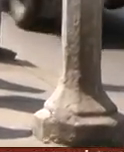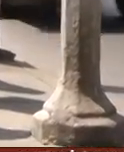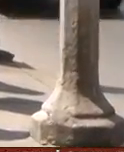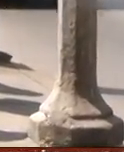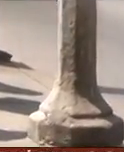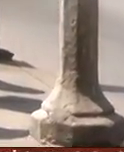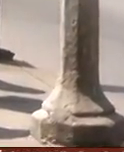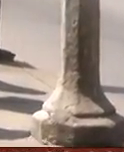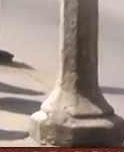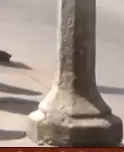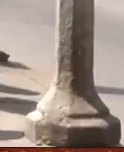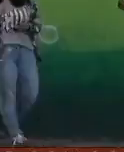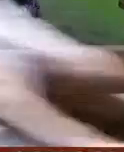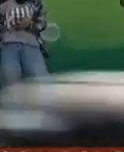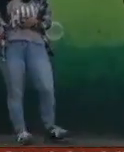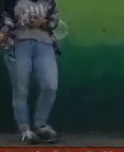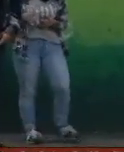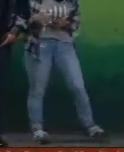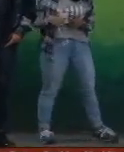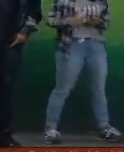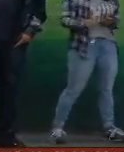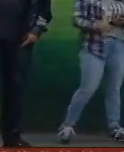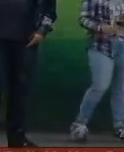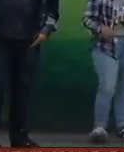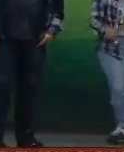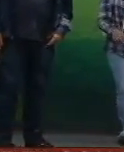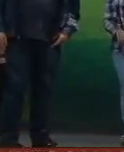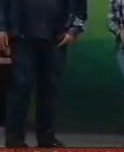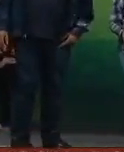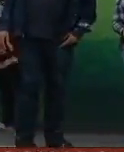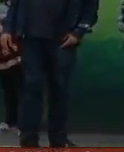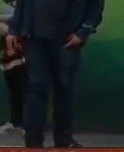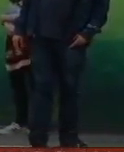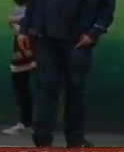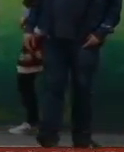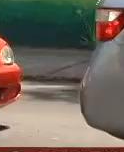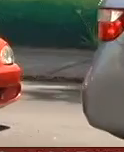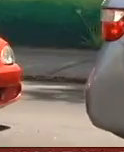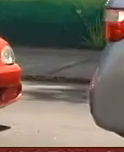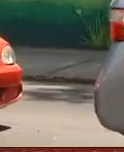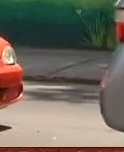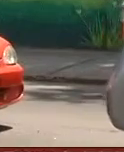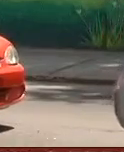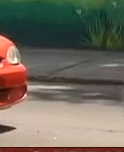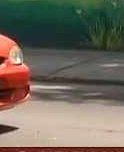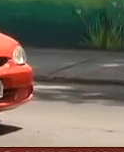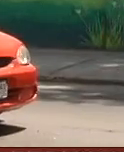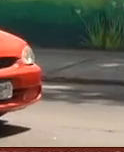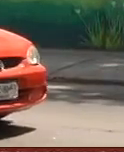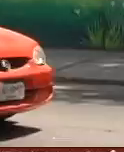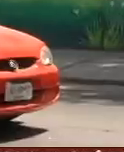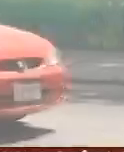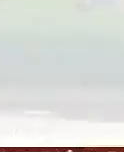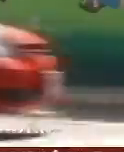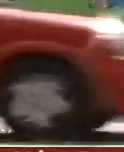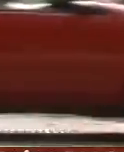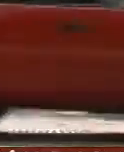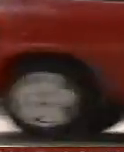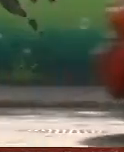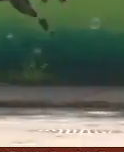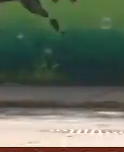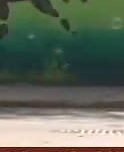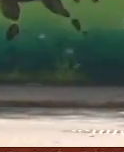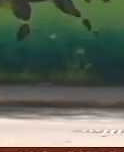estudiantes de la UNAM, este proyecto representó un reto en la técnica para lograr que las imágenes se adaptaran a los muros de 4 metros de altura.